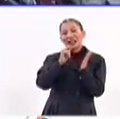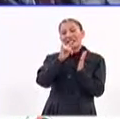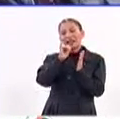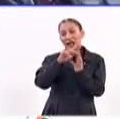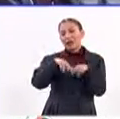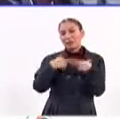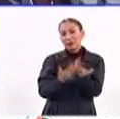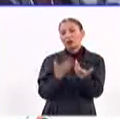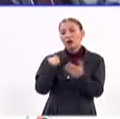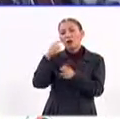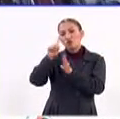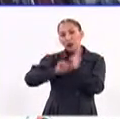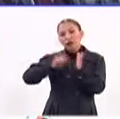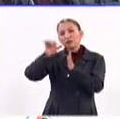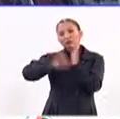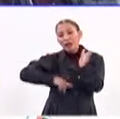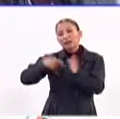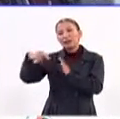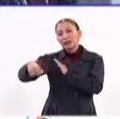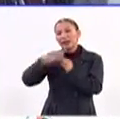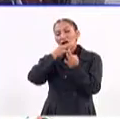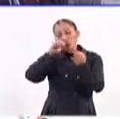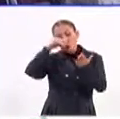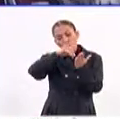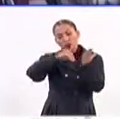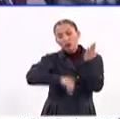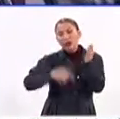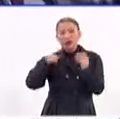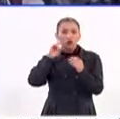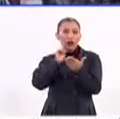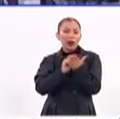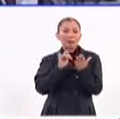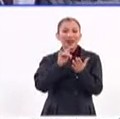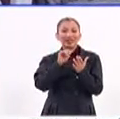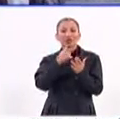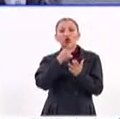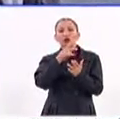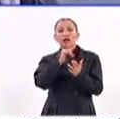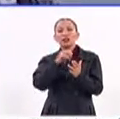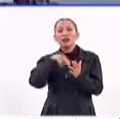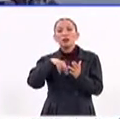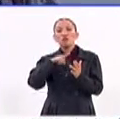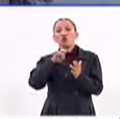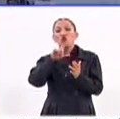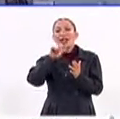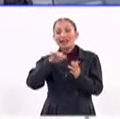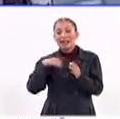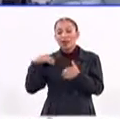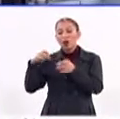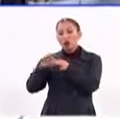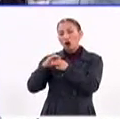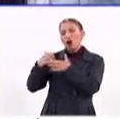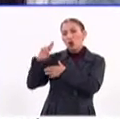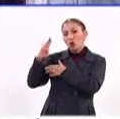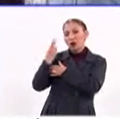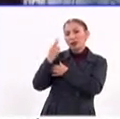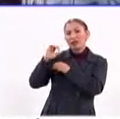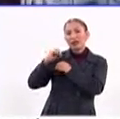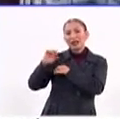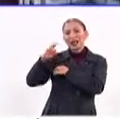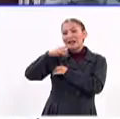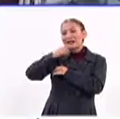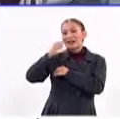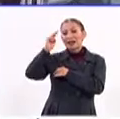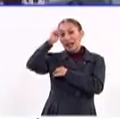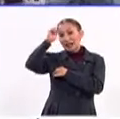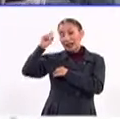revista mensual de literatura, variedades y anuncios, de la escritora Beatriz Gutiérrez Müller y coeditado por la Universidad Autónoma de